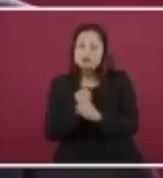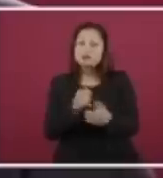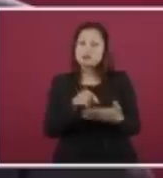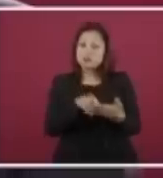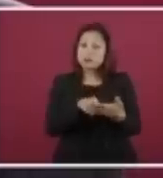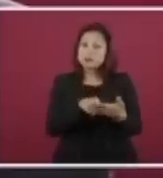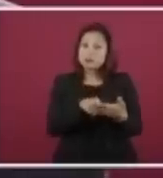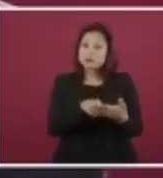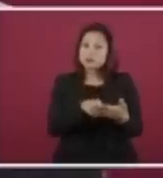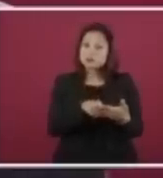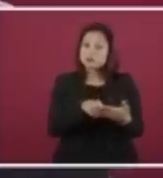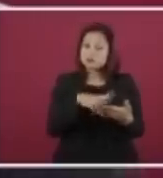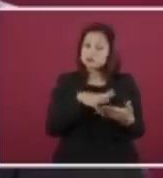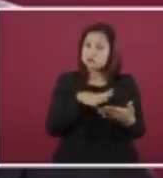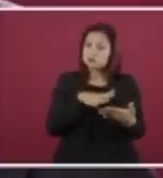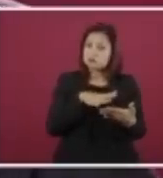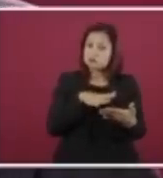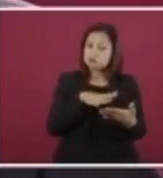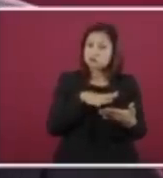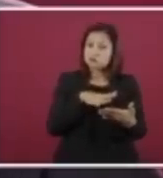no todas, pero